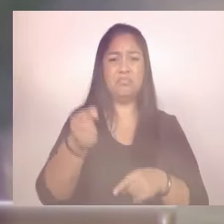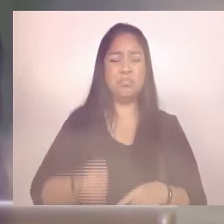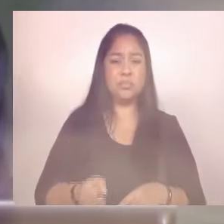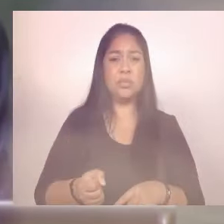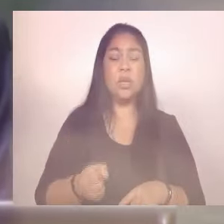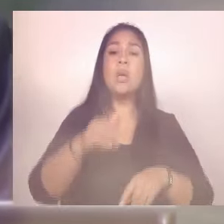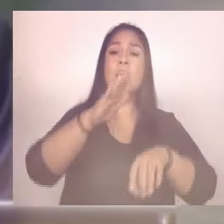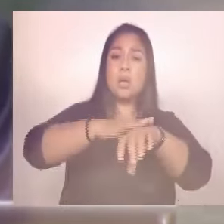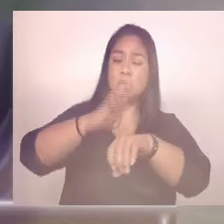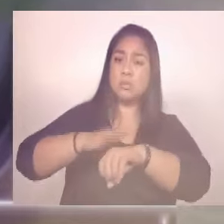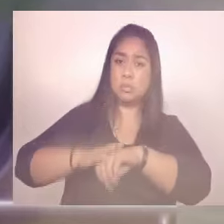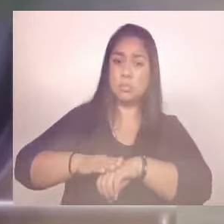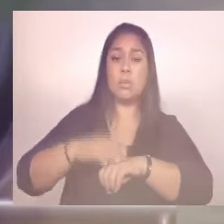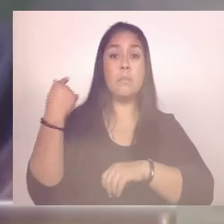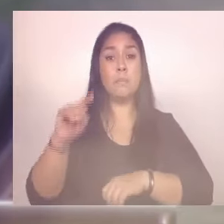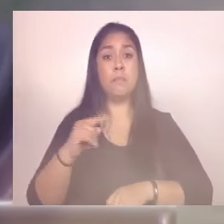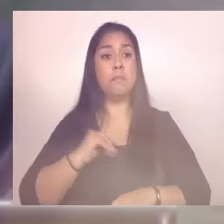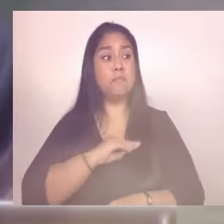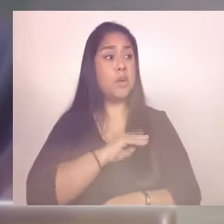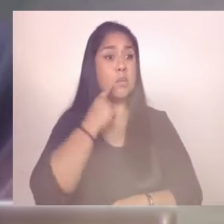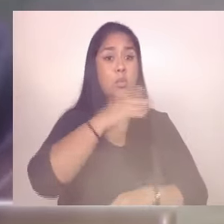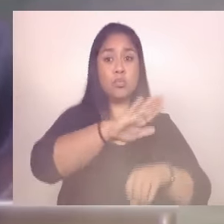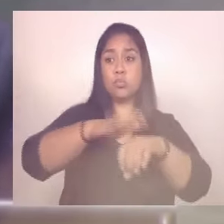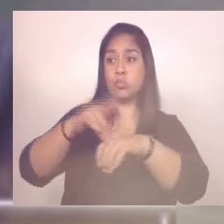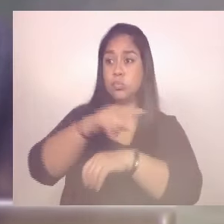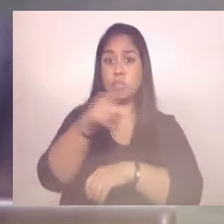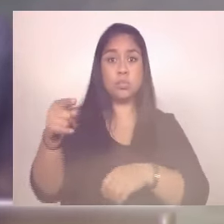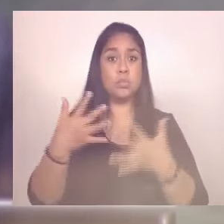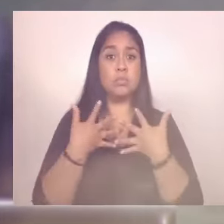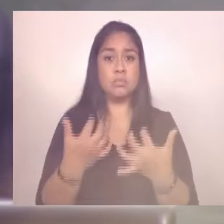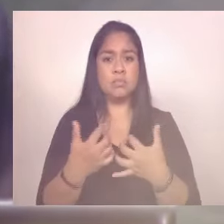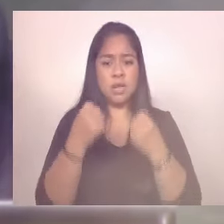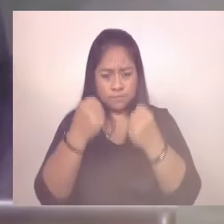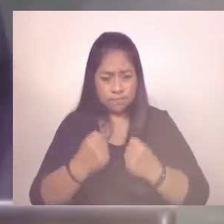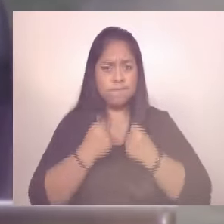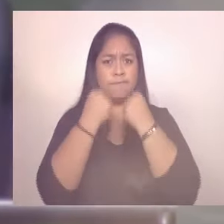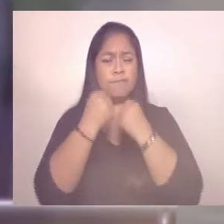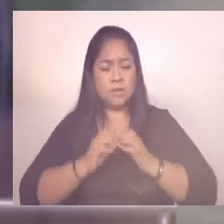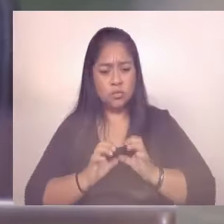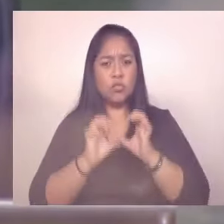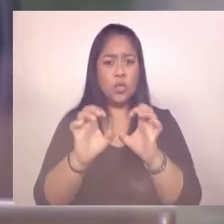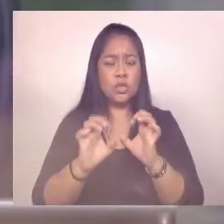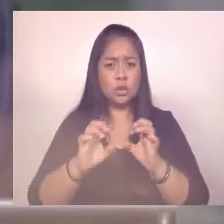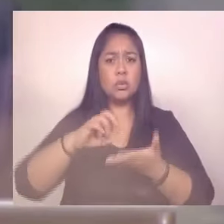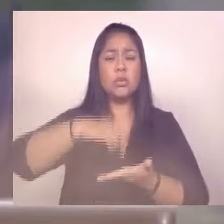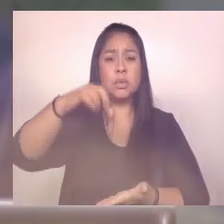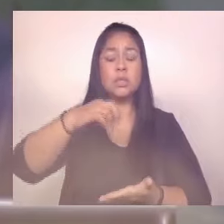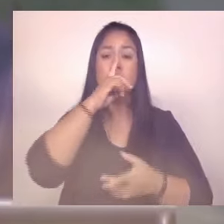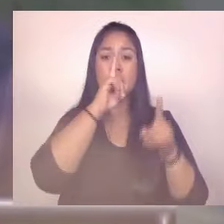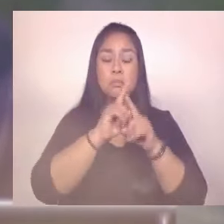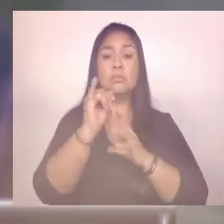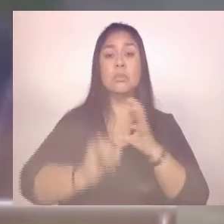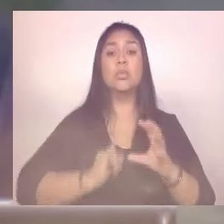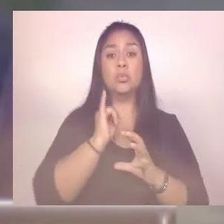impuestas. Hacemos un llamado a los miembros de esta asamblea a que redoblemos los esfuerzos regionales